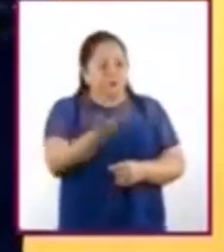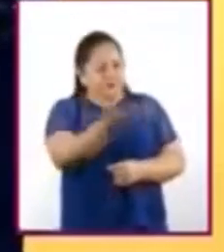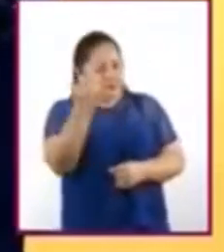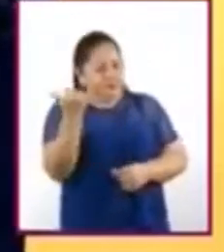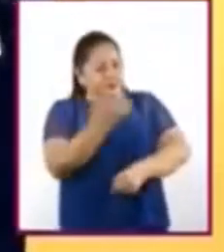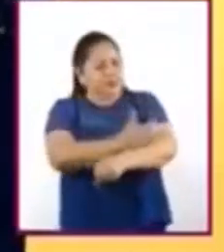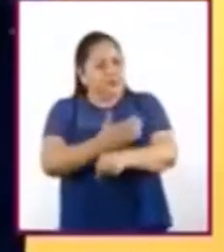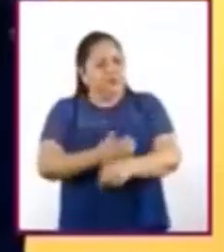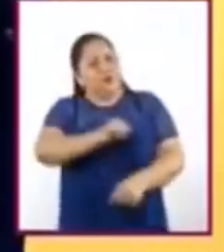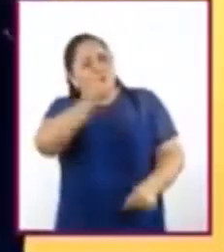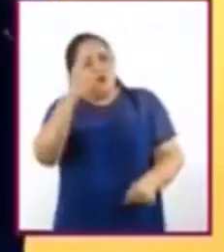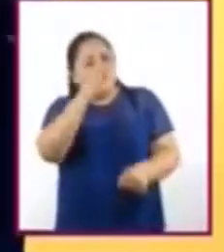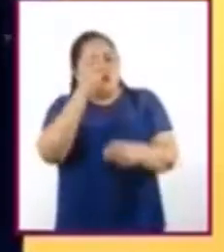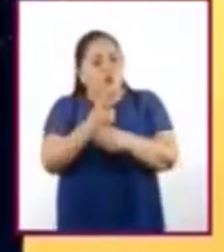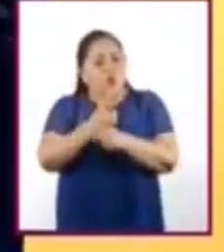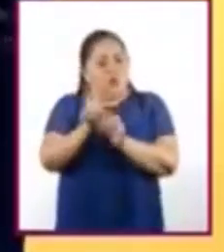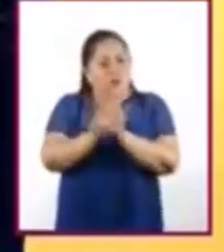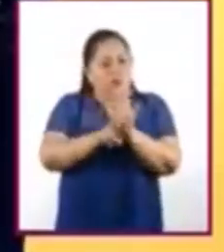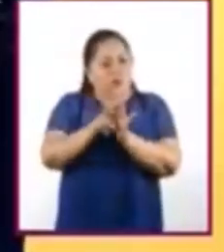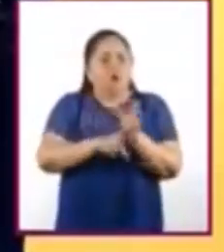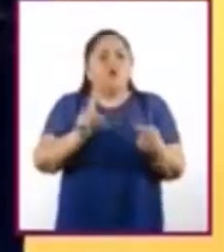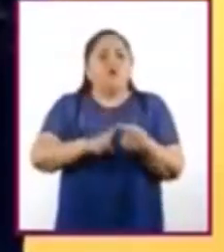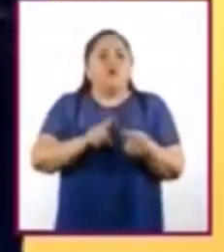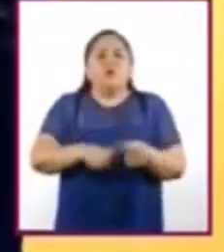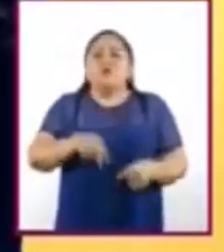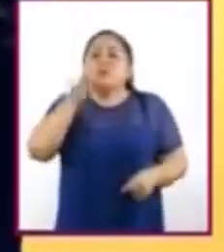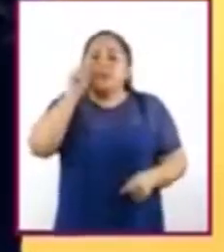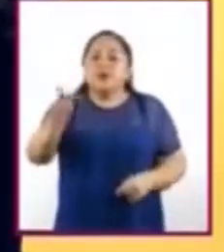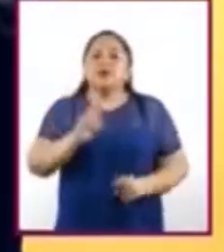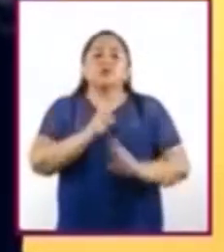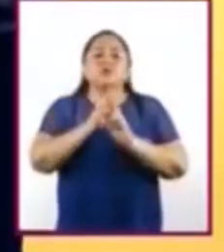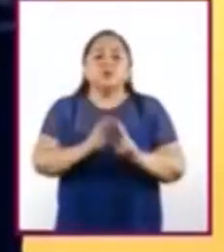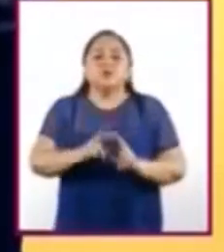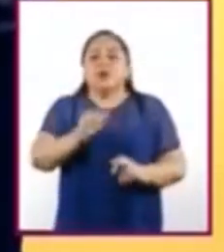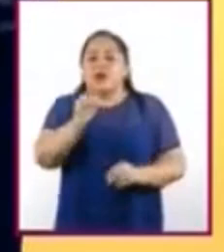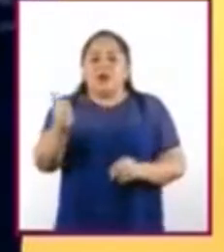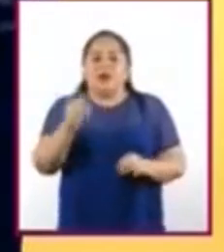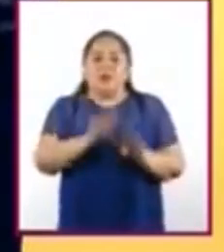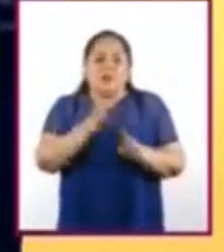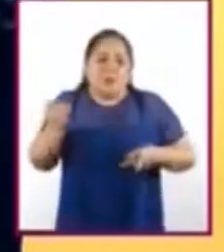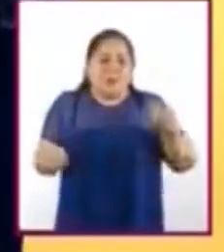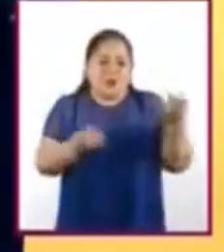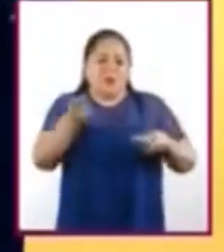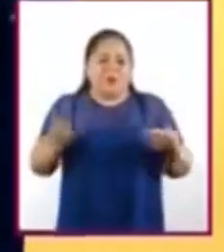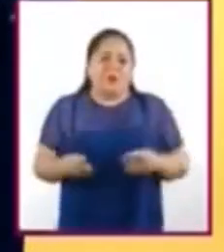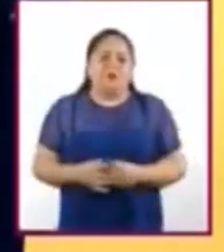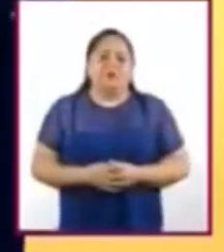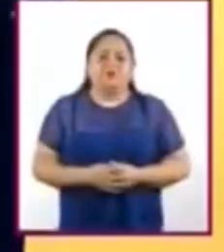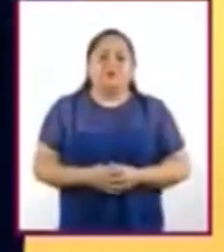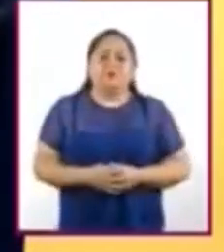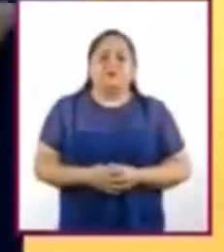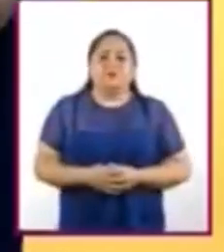a ver el segundo video, donde hallaremos las respuestas a dichas interrogantes.